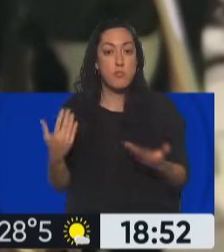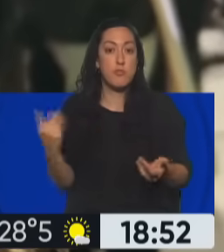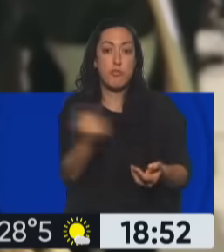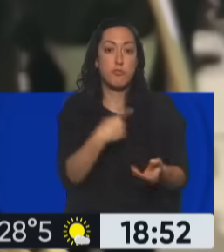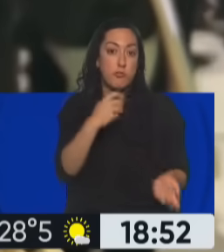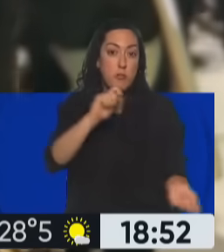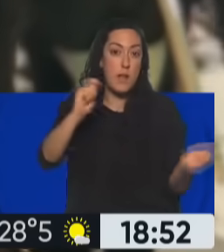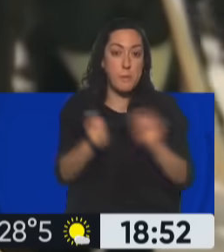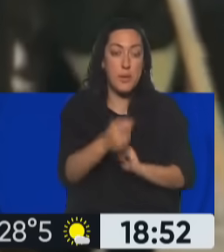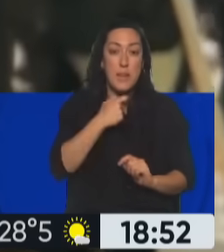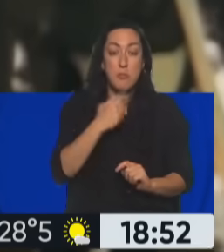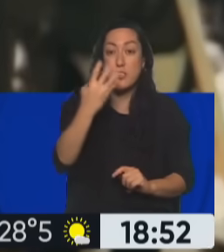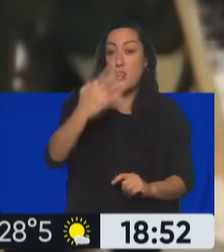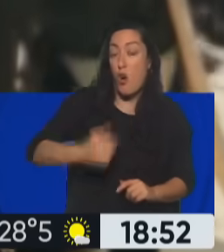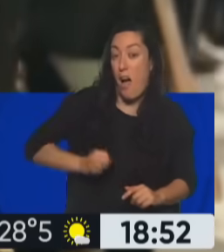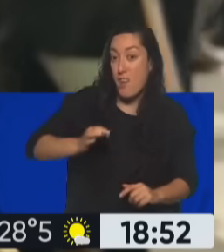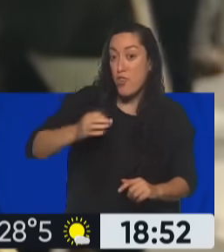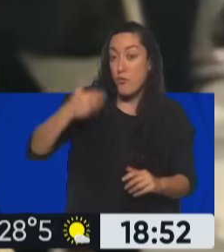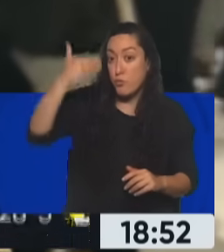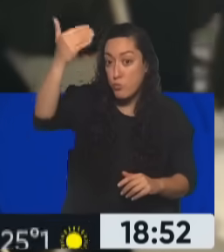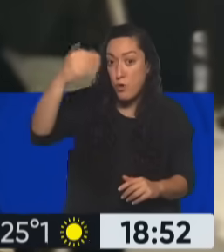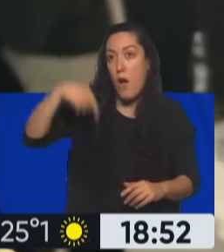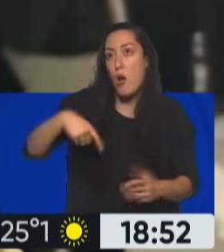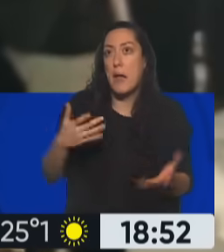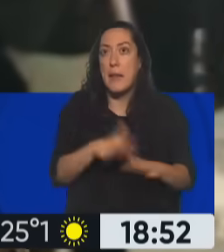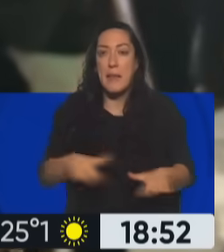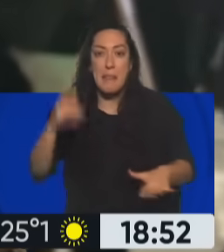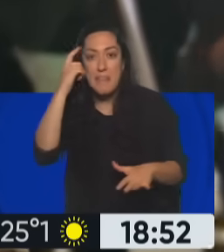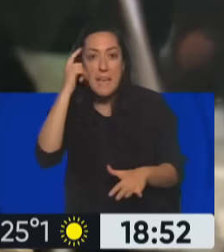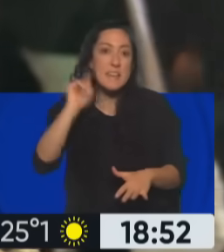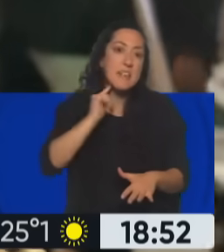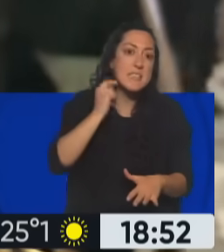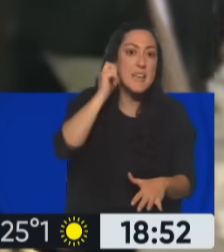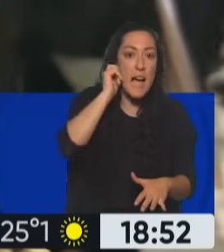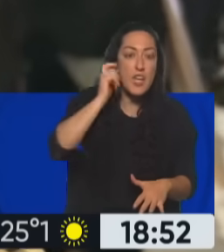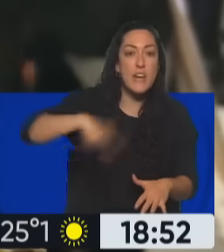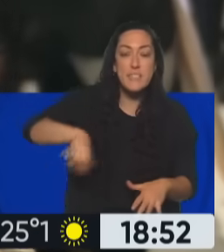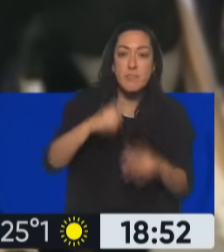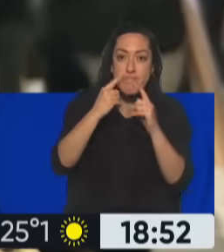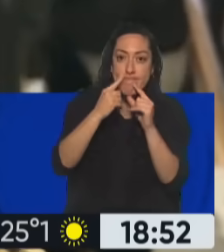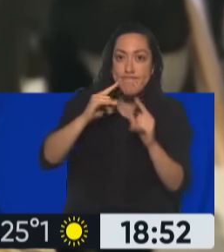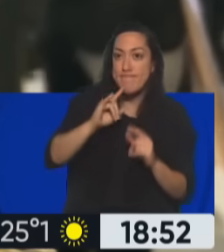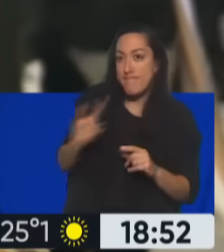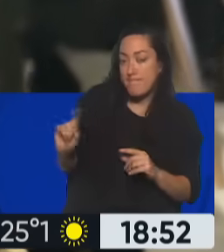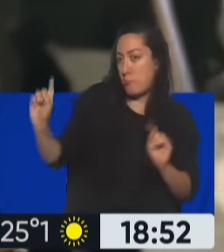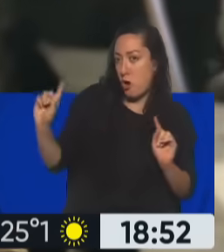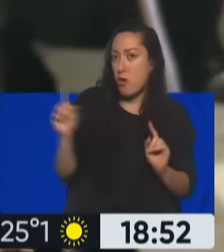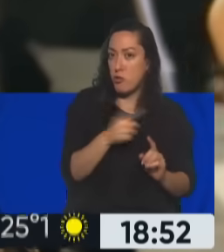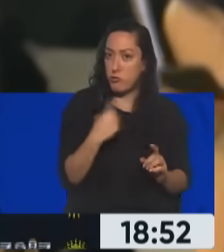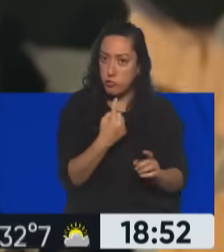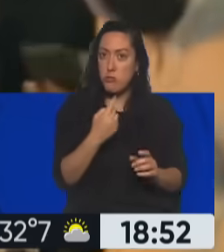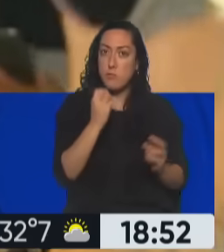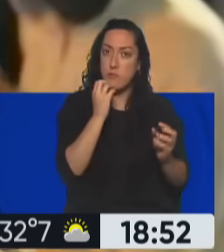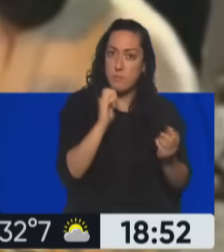para que dentro de 5 años aquellos jóvenes niños que tienen ahora 10, 13 años no tengan que salir a las calles. Queremos que ellos crezcan en un mejor